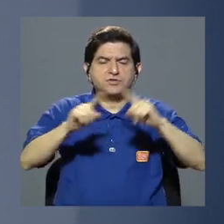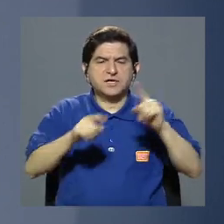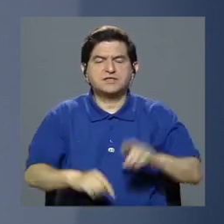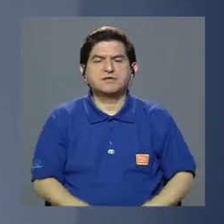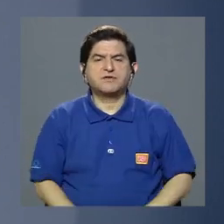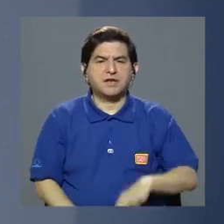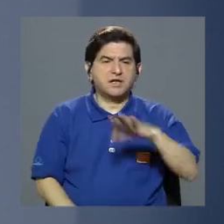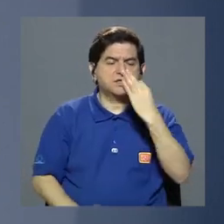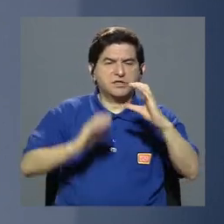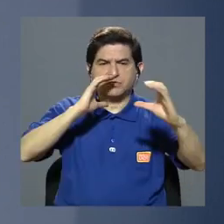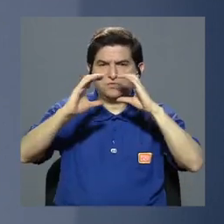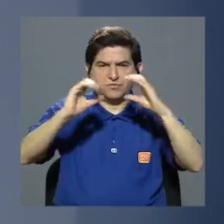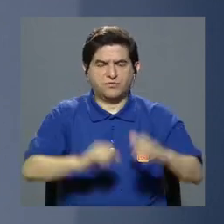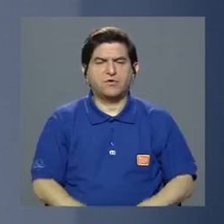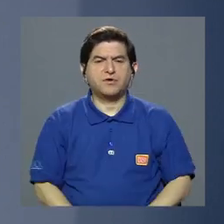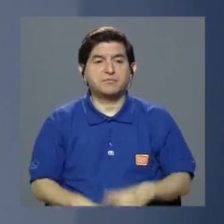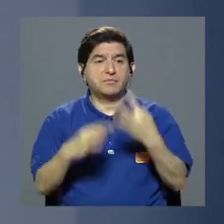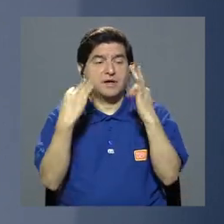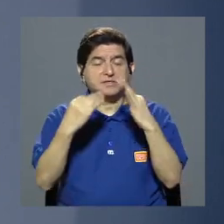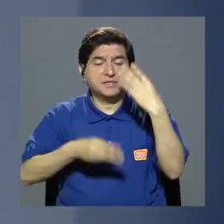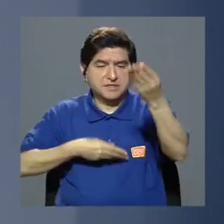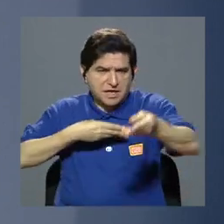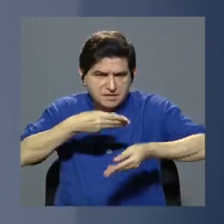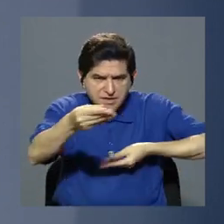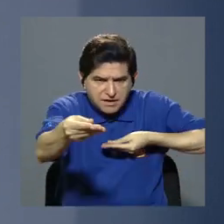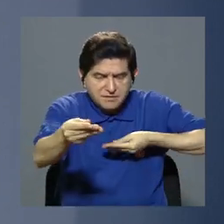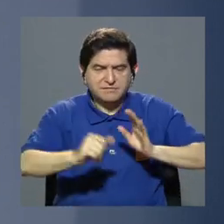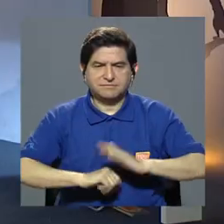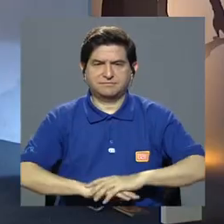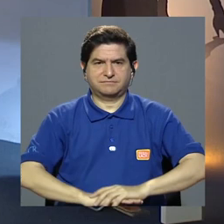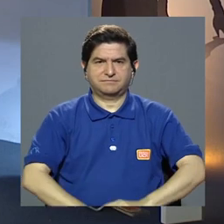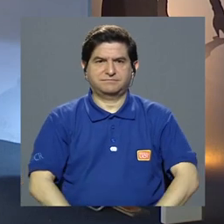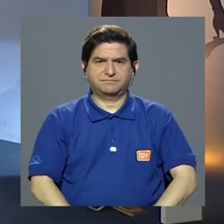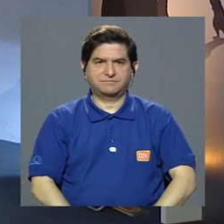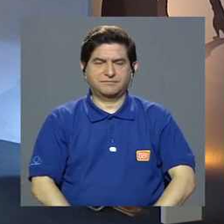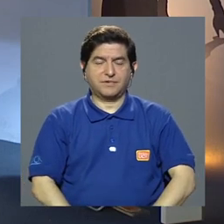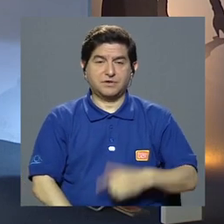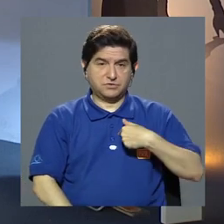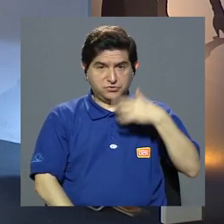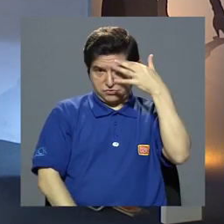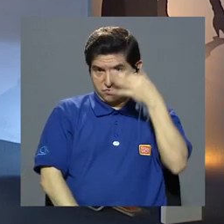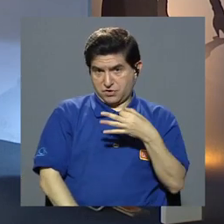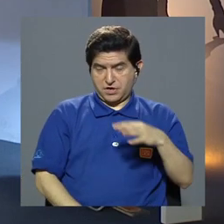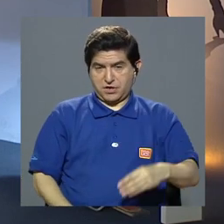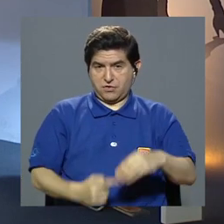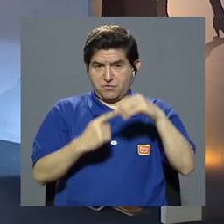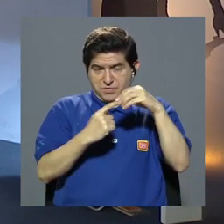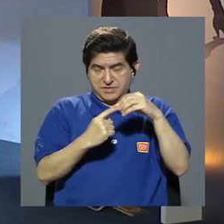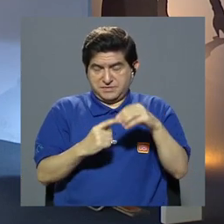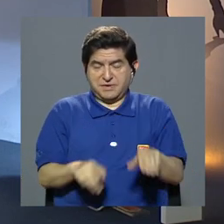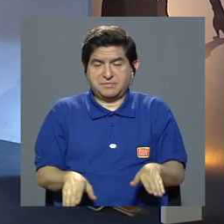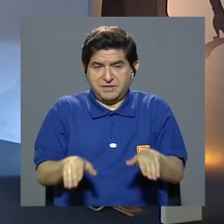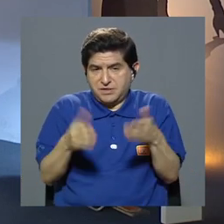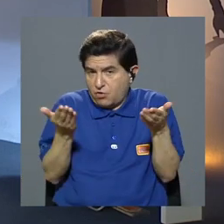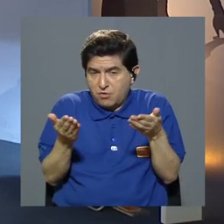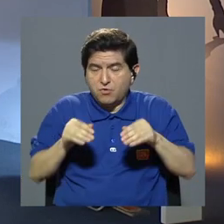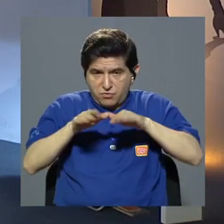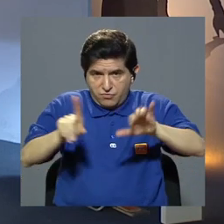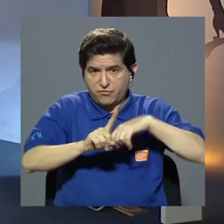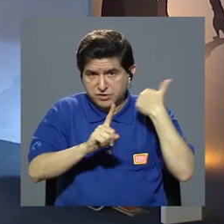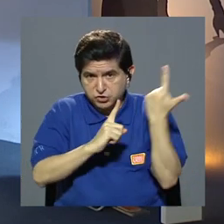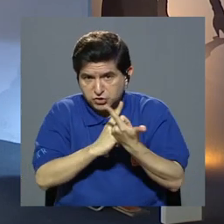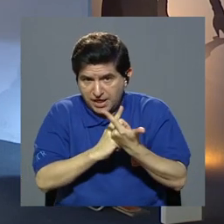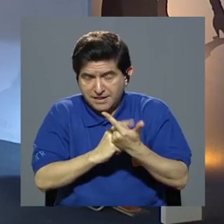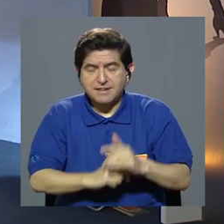plataformas no y de comunicarse también de recibir retroalimentación y yo asumo que la principal vida es a través de redes sociales